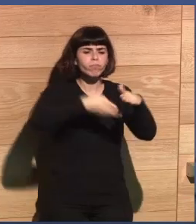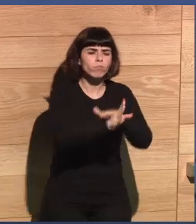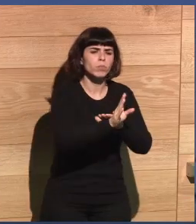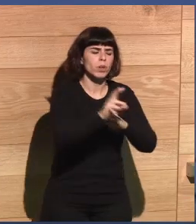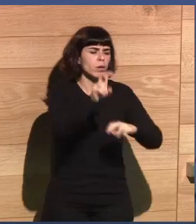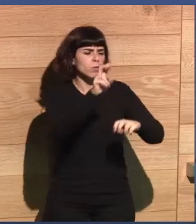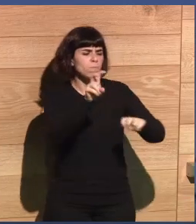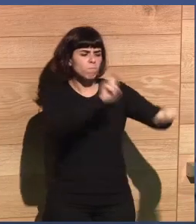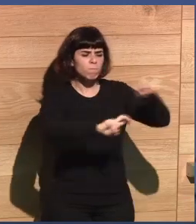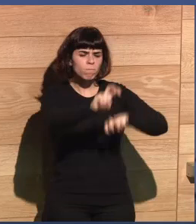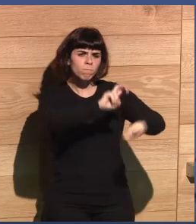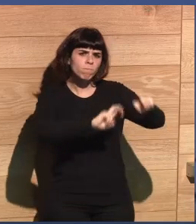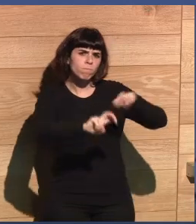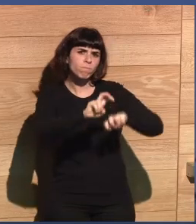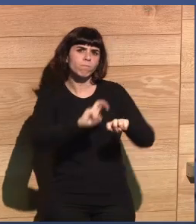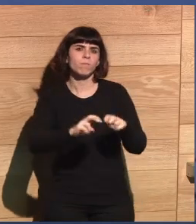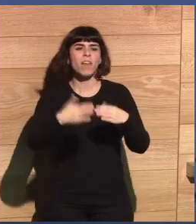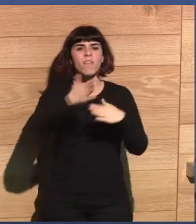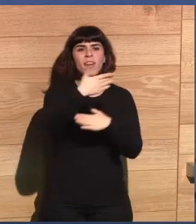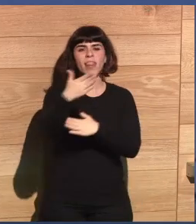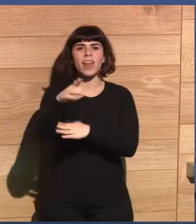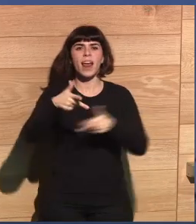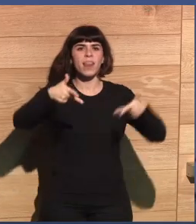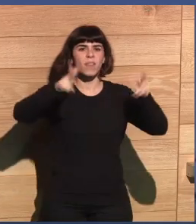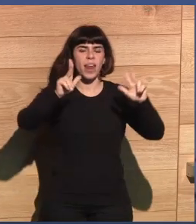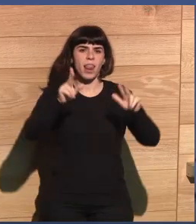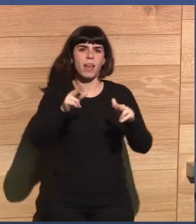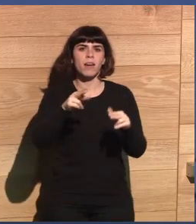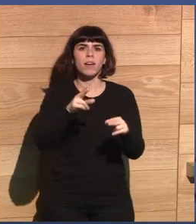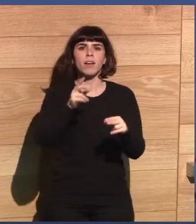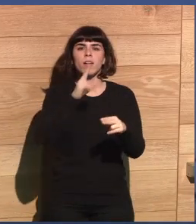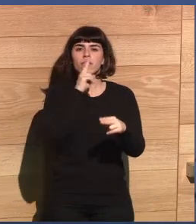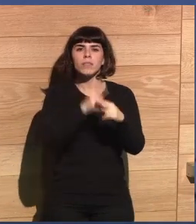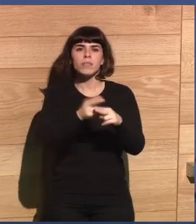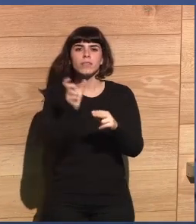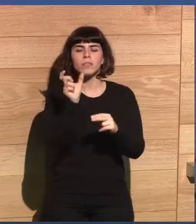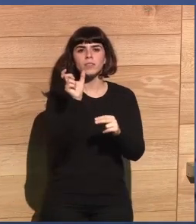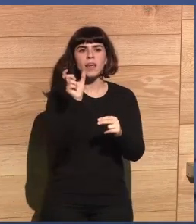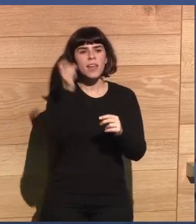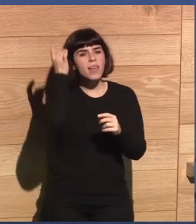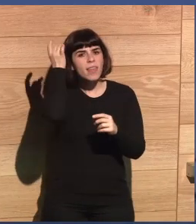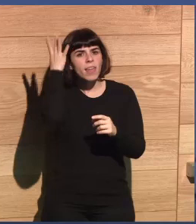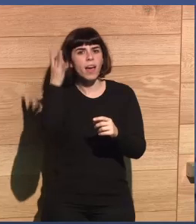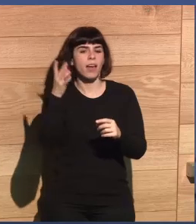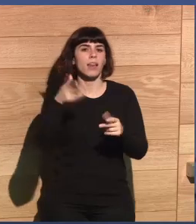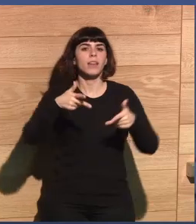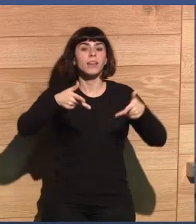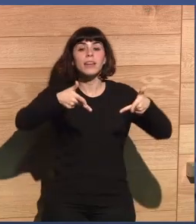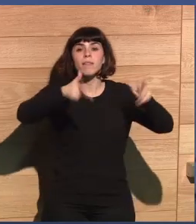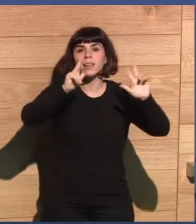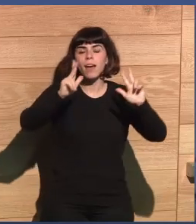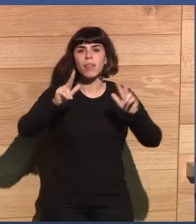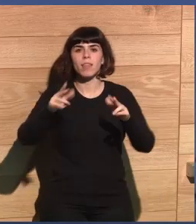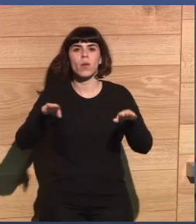Allí encontraron una bandera liberal que llevaba medio bordadas las 3 palabras que resumen las ideas liberales: libertad,